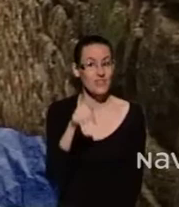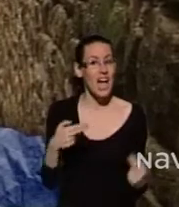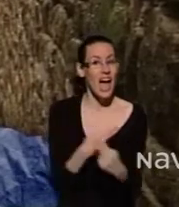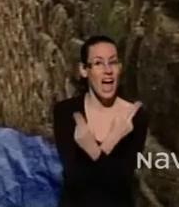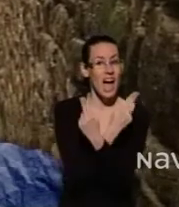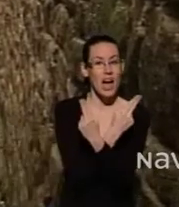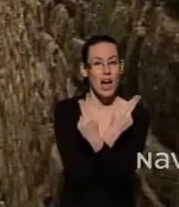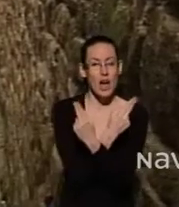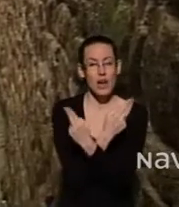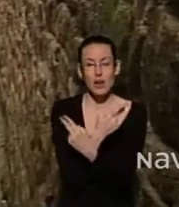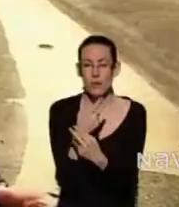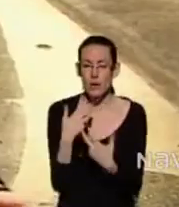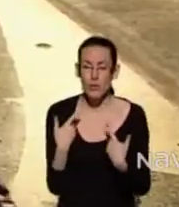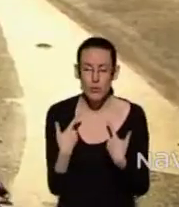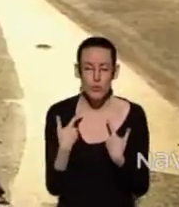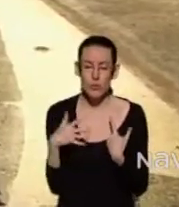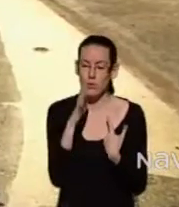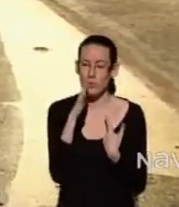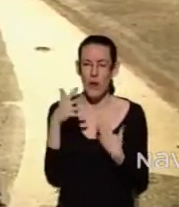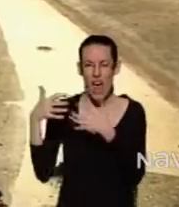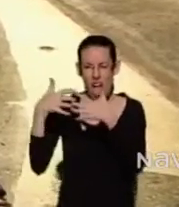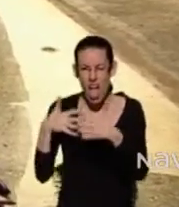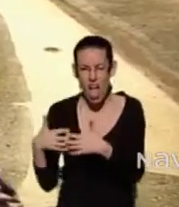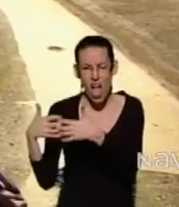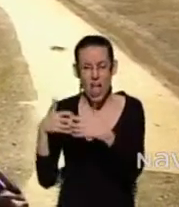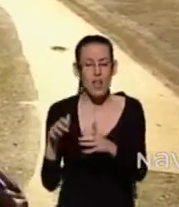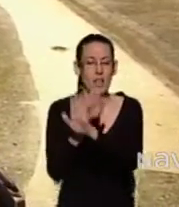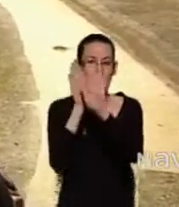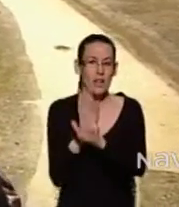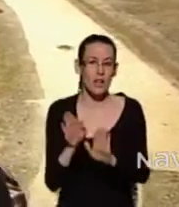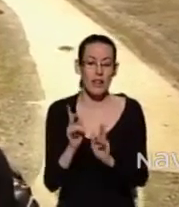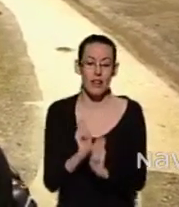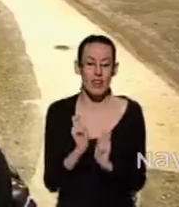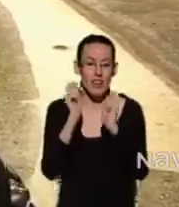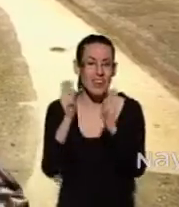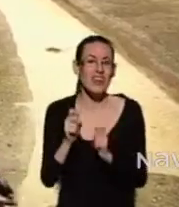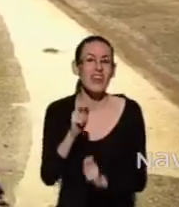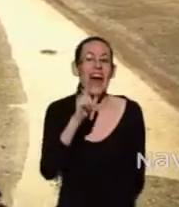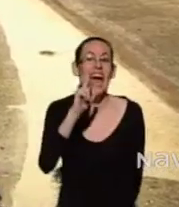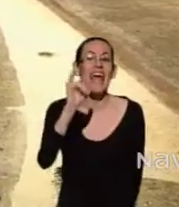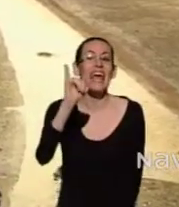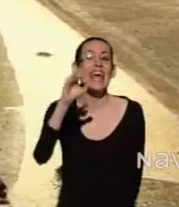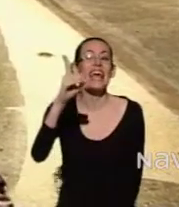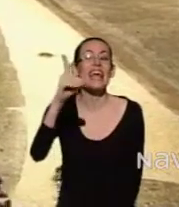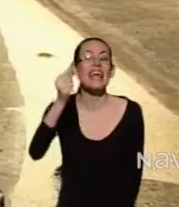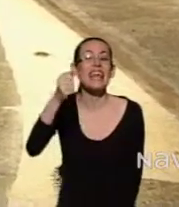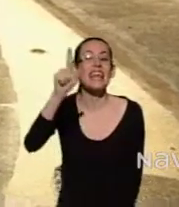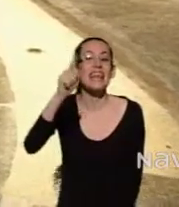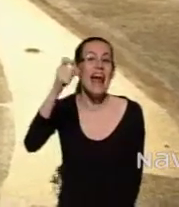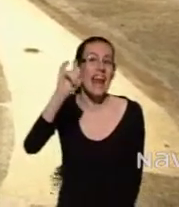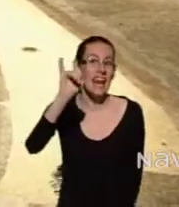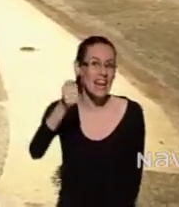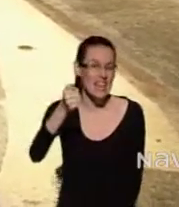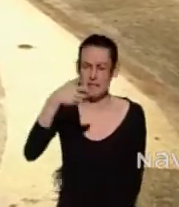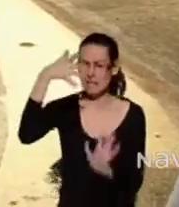les concedió la Hidalguía Universal. Formaron un solo grupo y tuvieron una serie de privilegios, como por ejemplo pagar